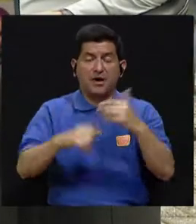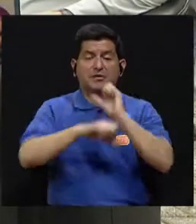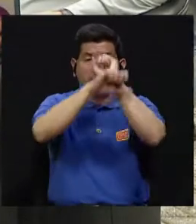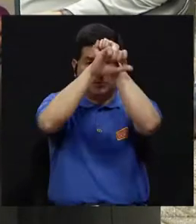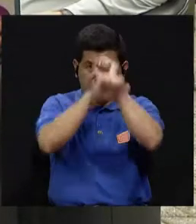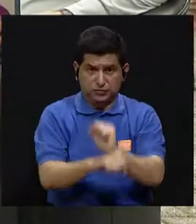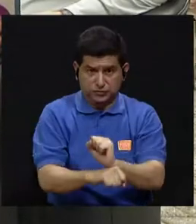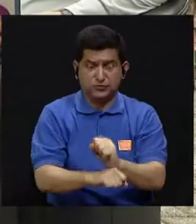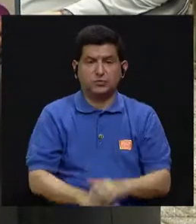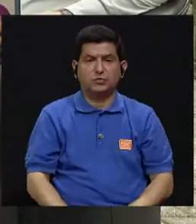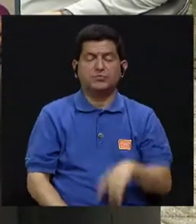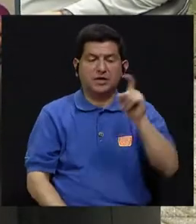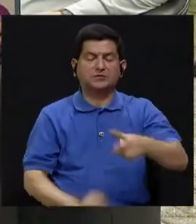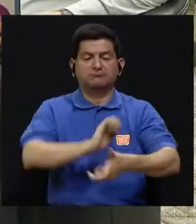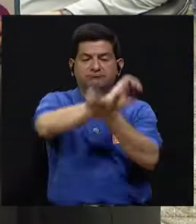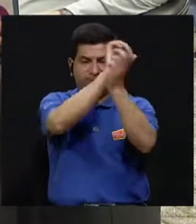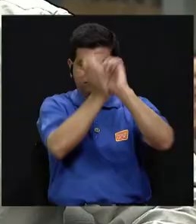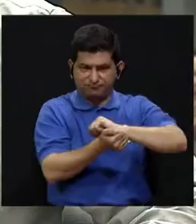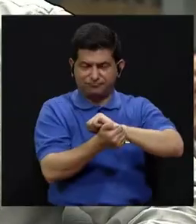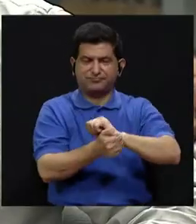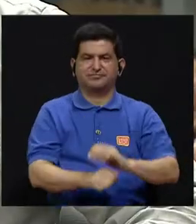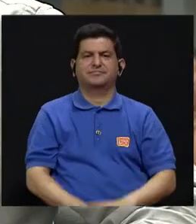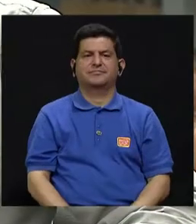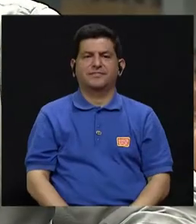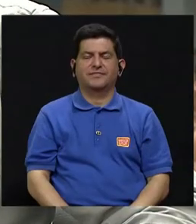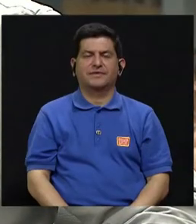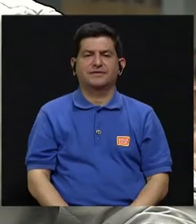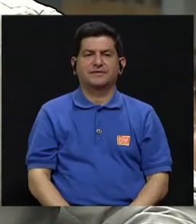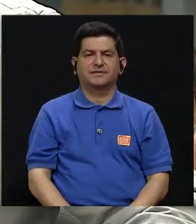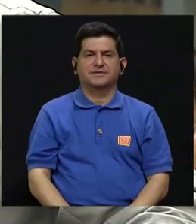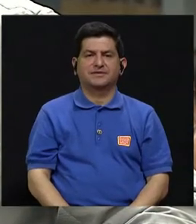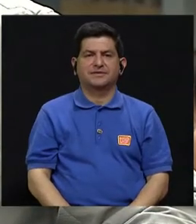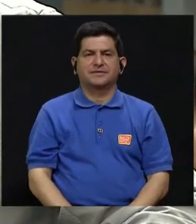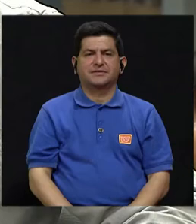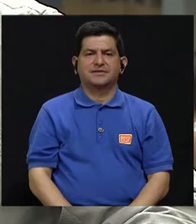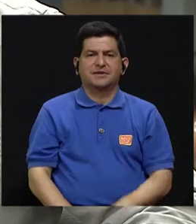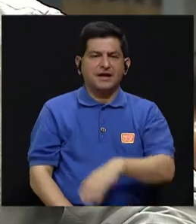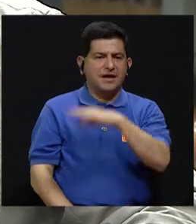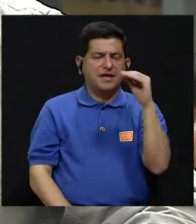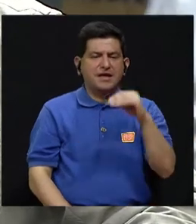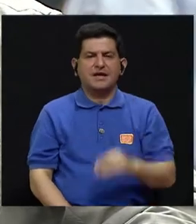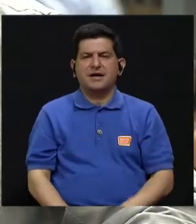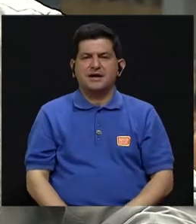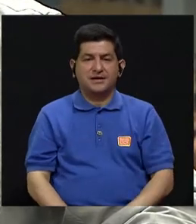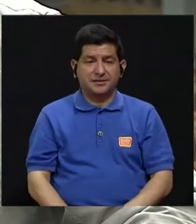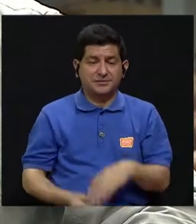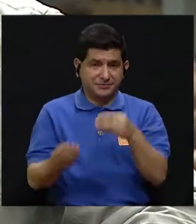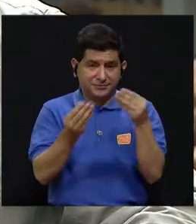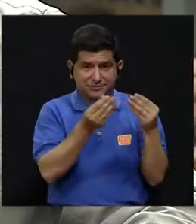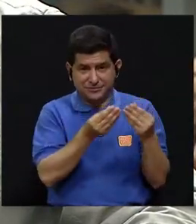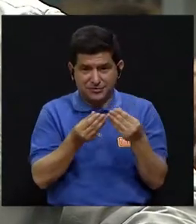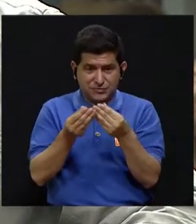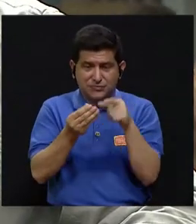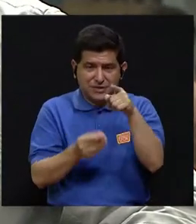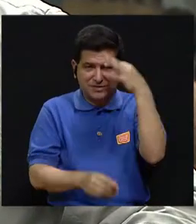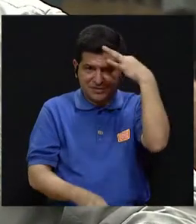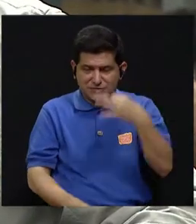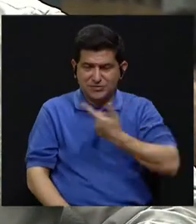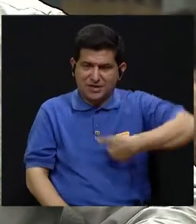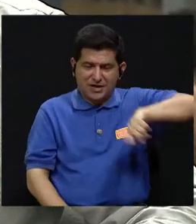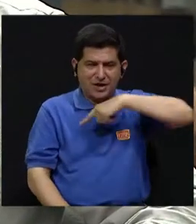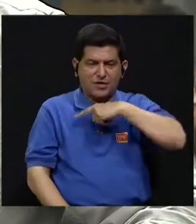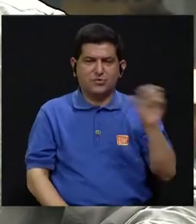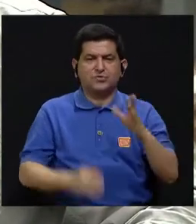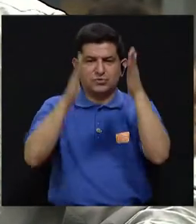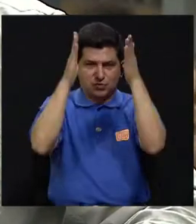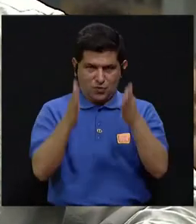hábitos sí deben de cambiarse. Don Johan, ¿y cuáles son las sustancias que usted considera que